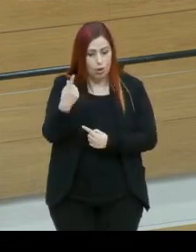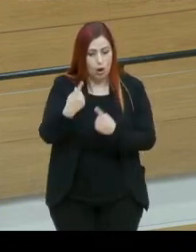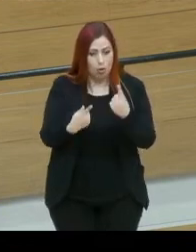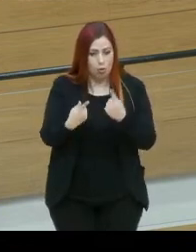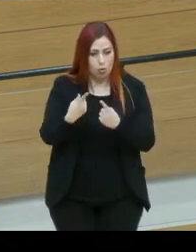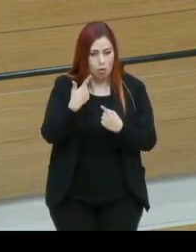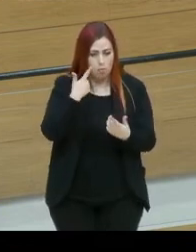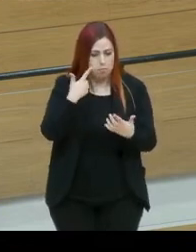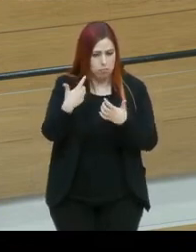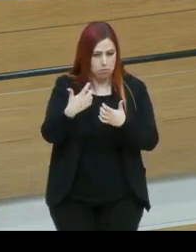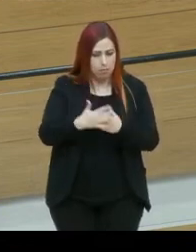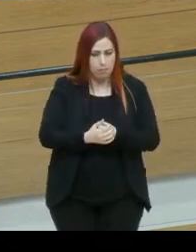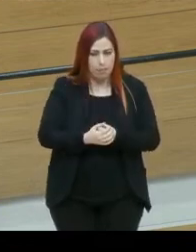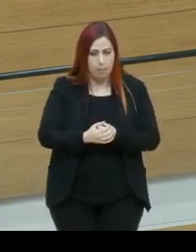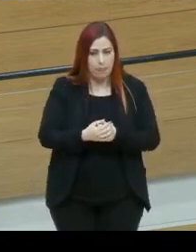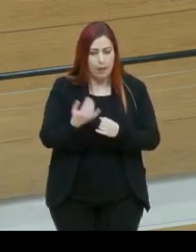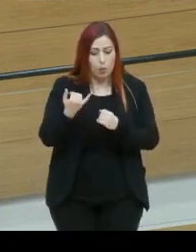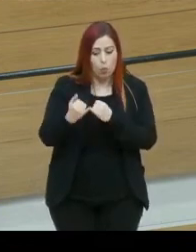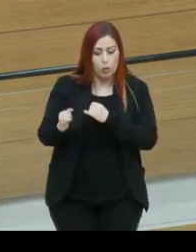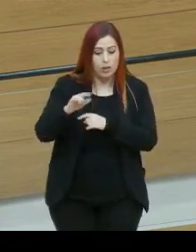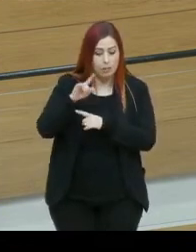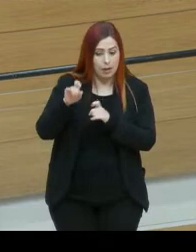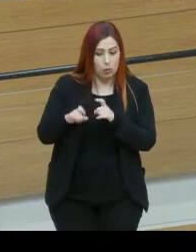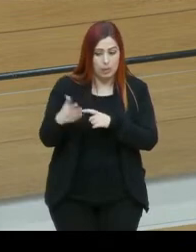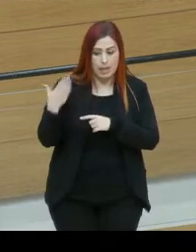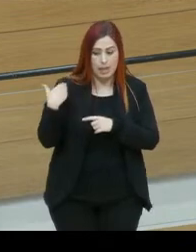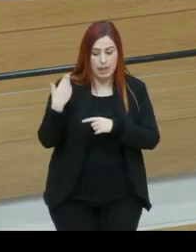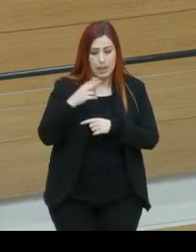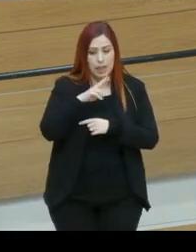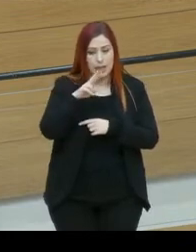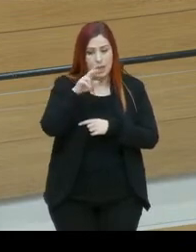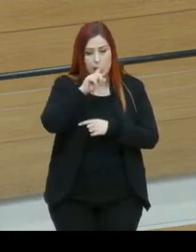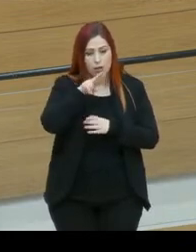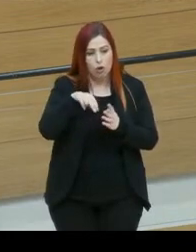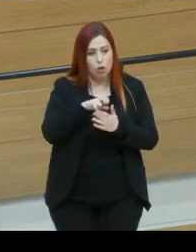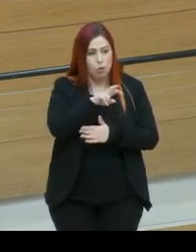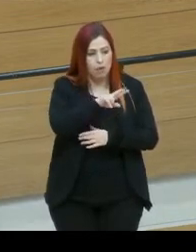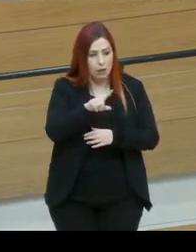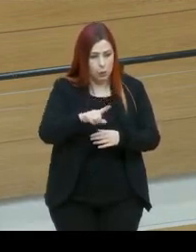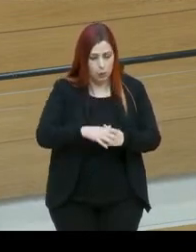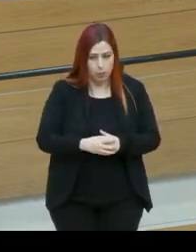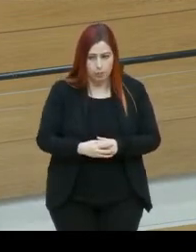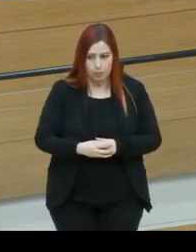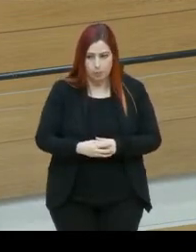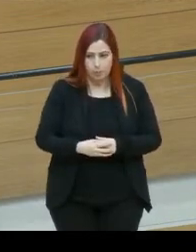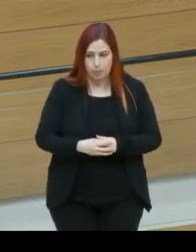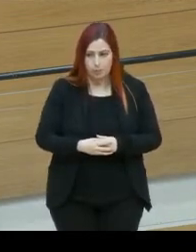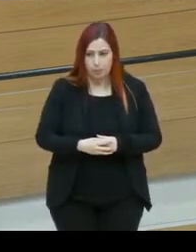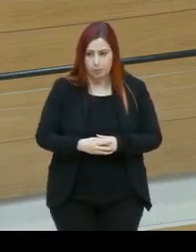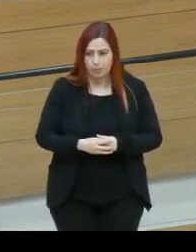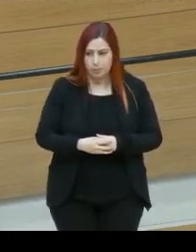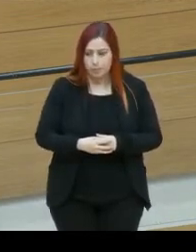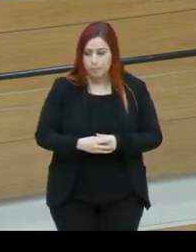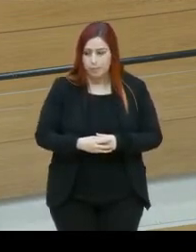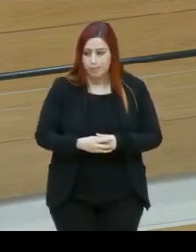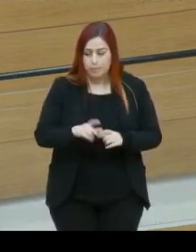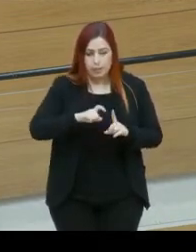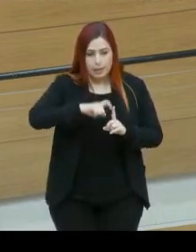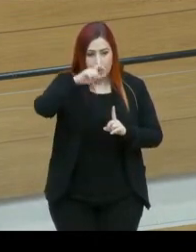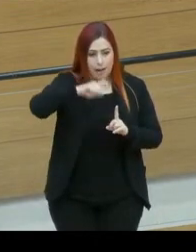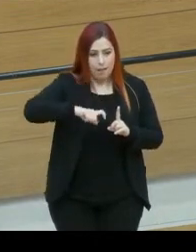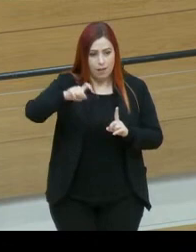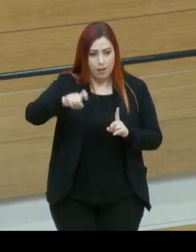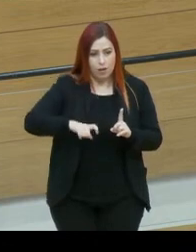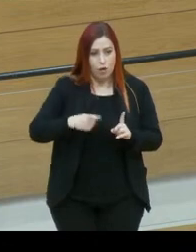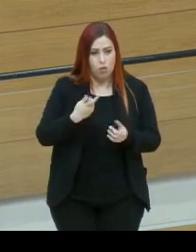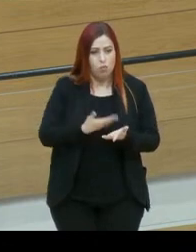llamaron la atención de la última encuesta que se realizó en el año 2021. Pues bien, este gráfico muestra